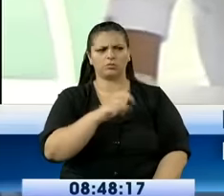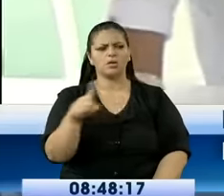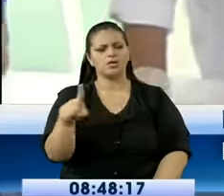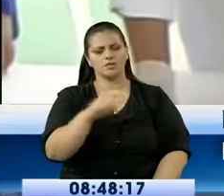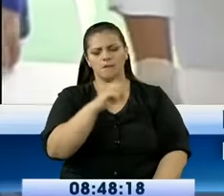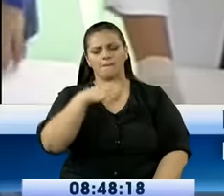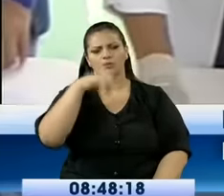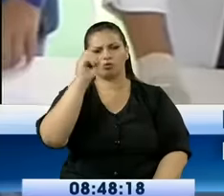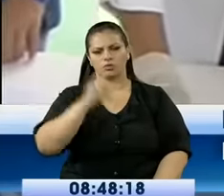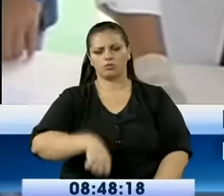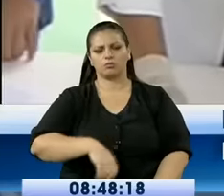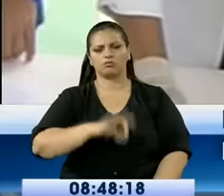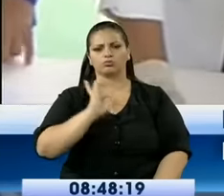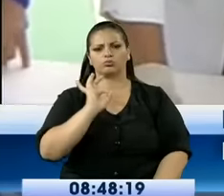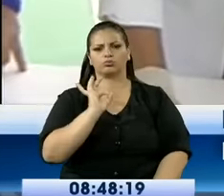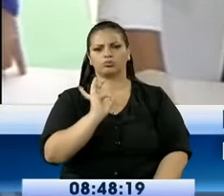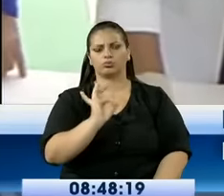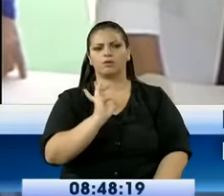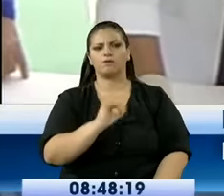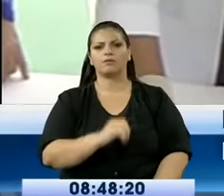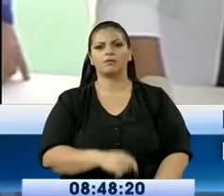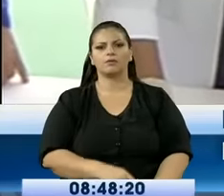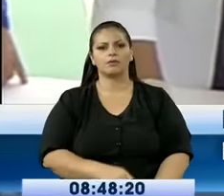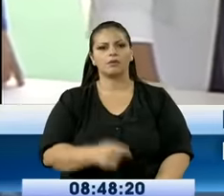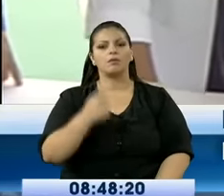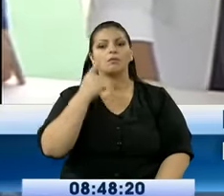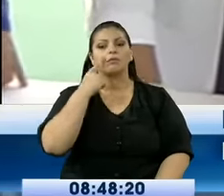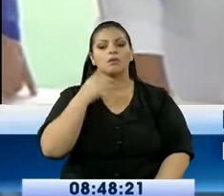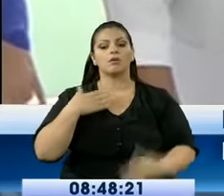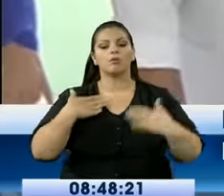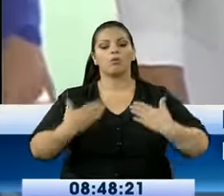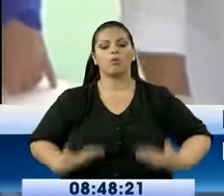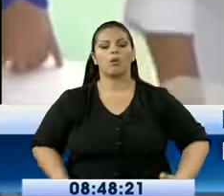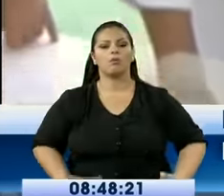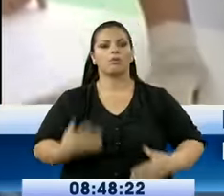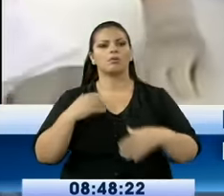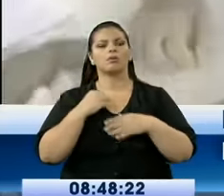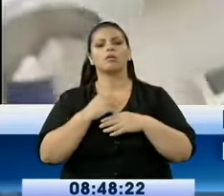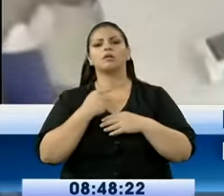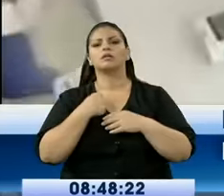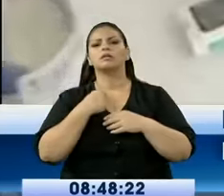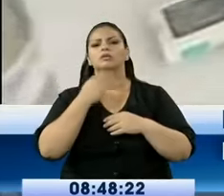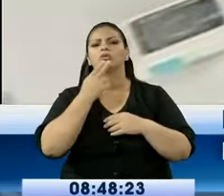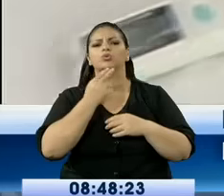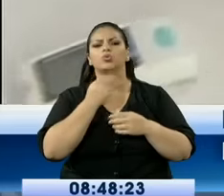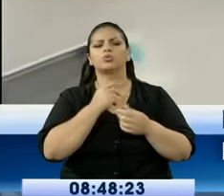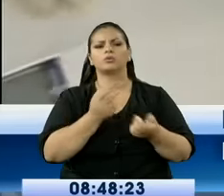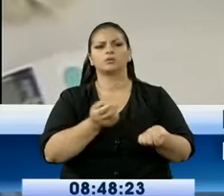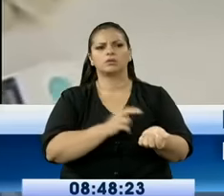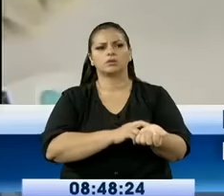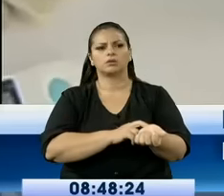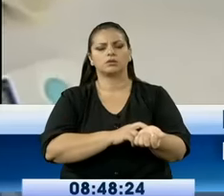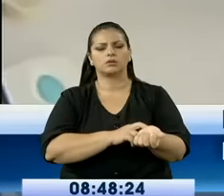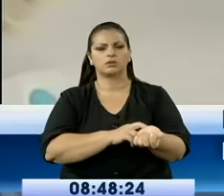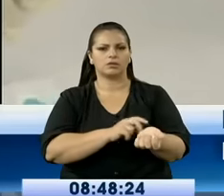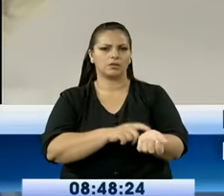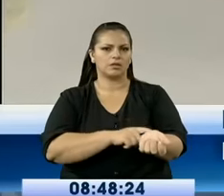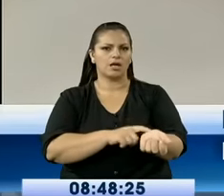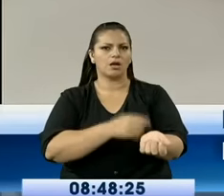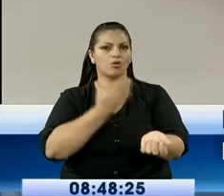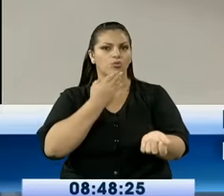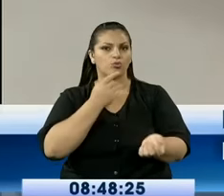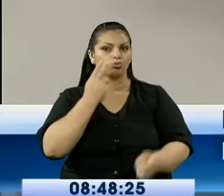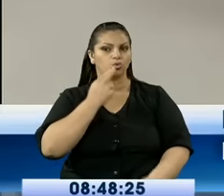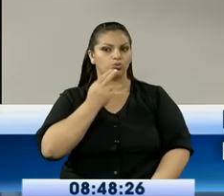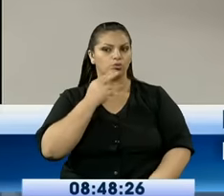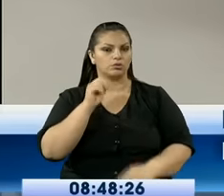glucosa y la paciente pues le vemos si estamos con una hipoglucemia o una hiperglicemia, entonces la trasladamos al centro médico, porque estamos en realidad, la